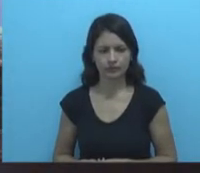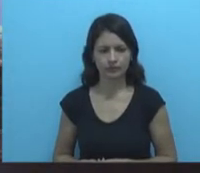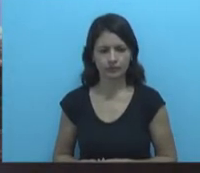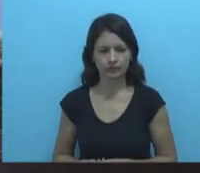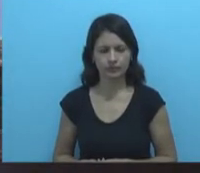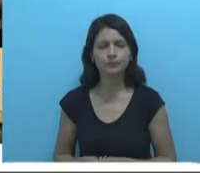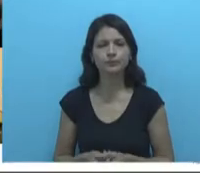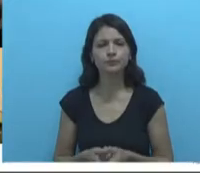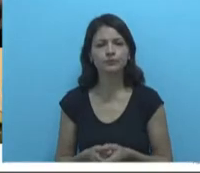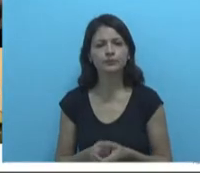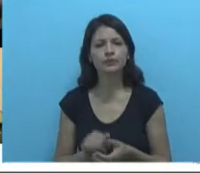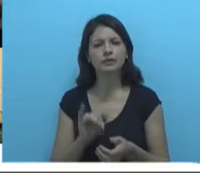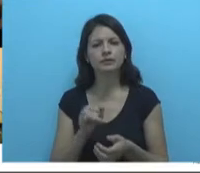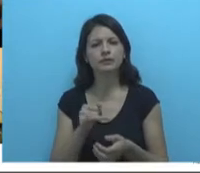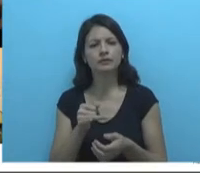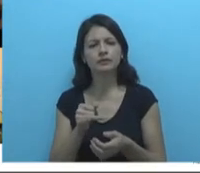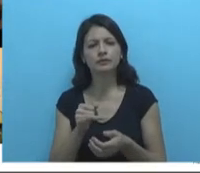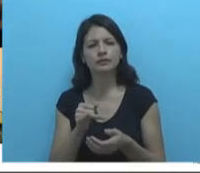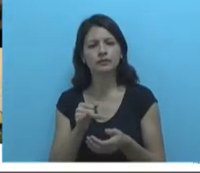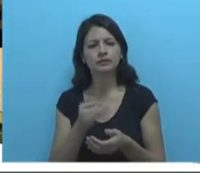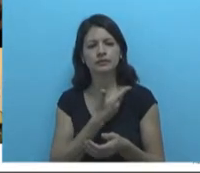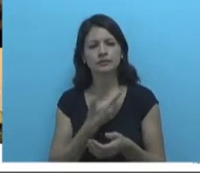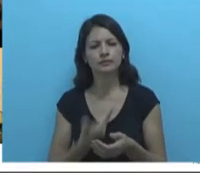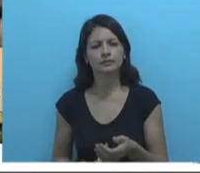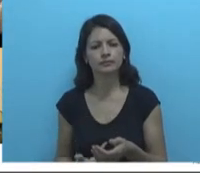Sí, señor presidente.